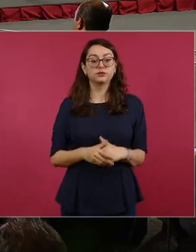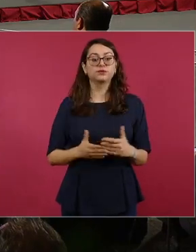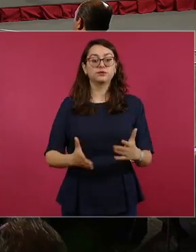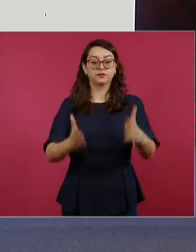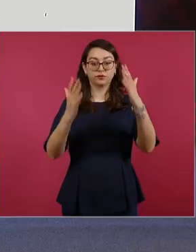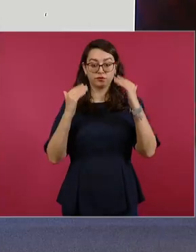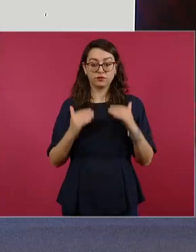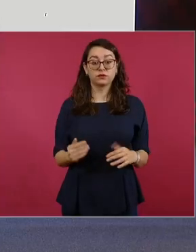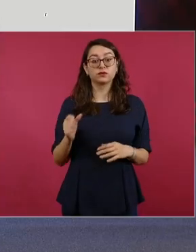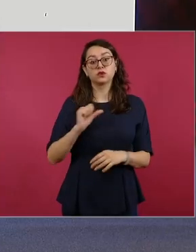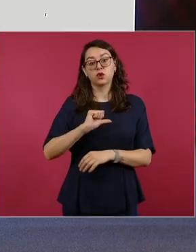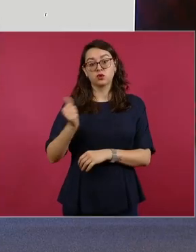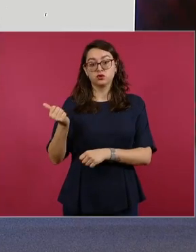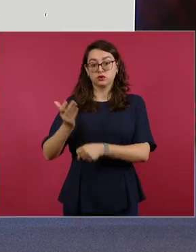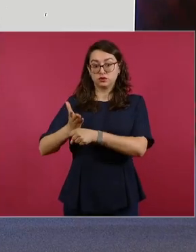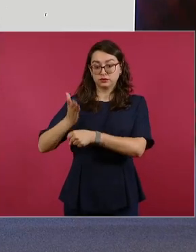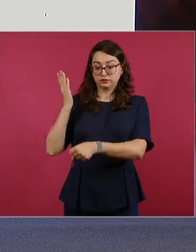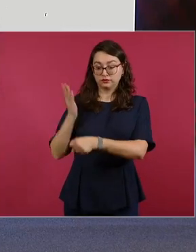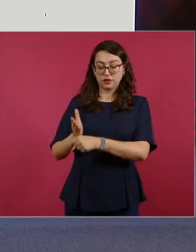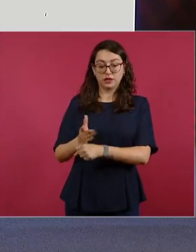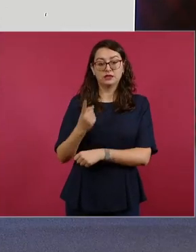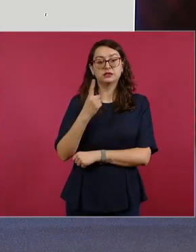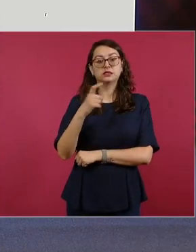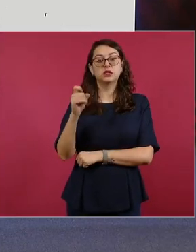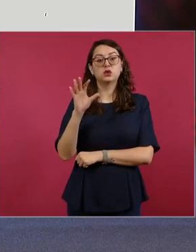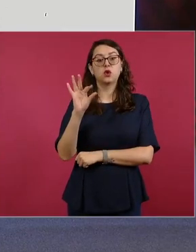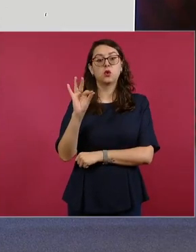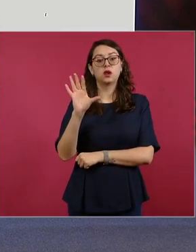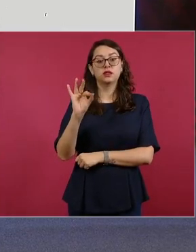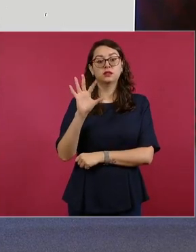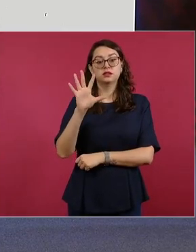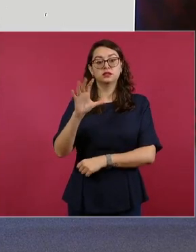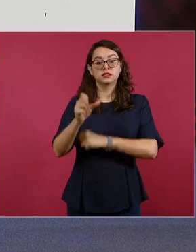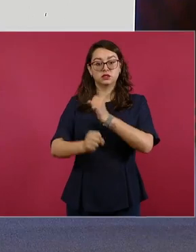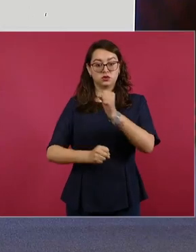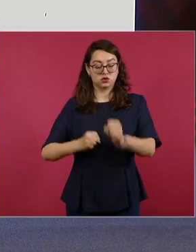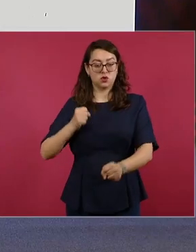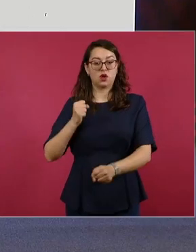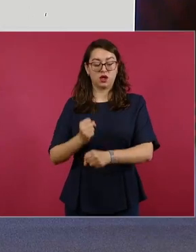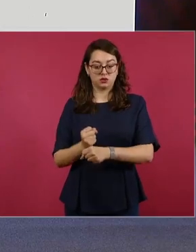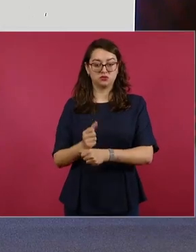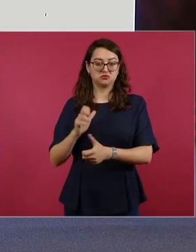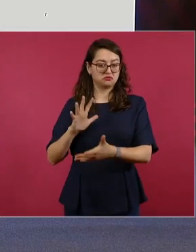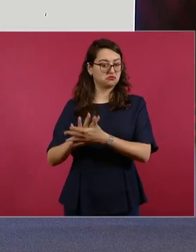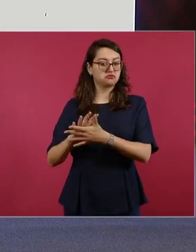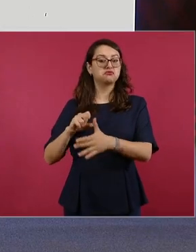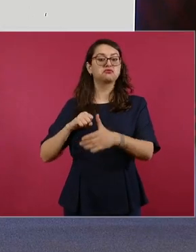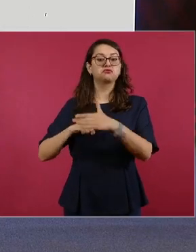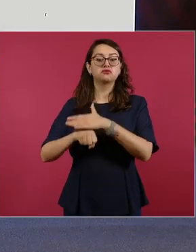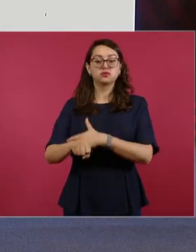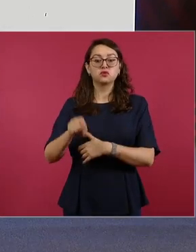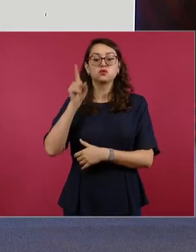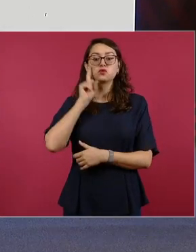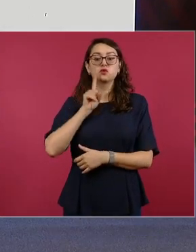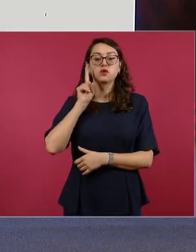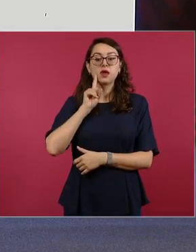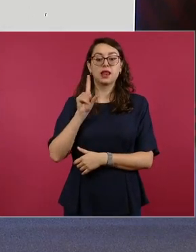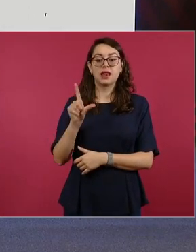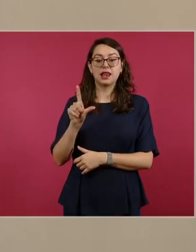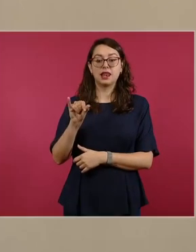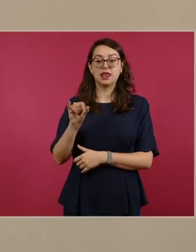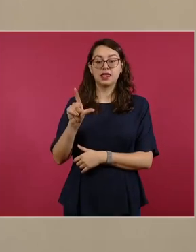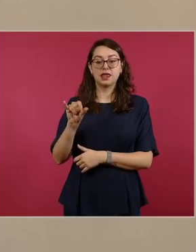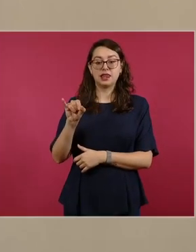Otra sentencia de 145 años de prisión a Lilia Jimena, tras acreditar su